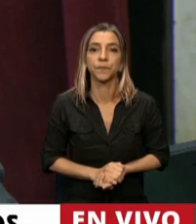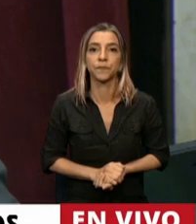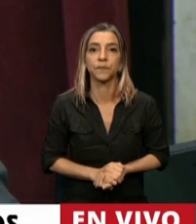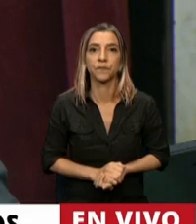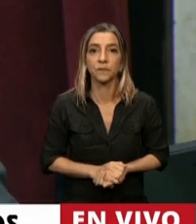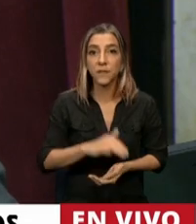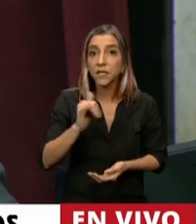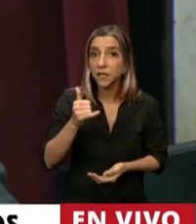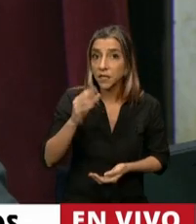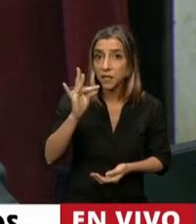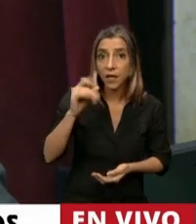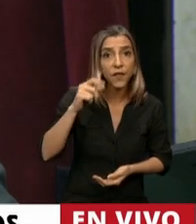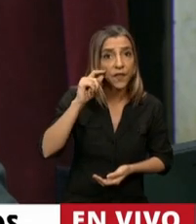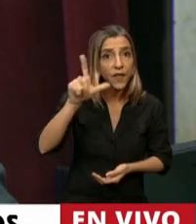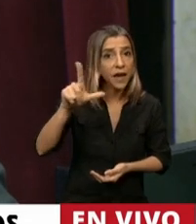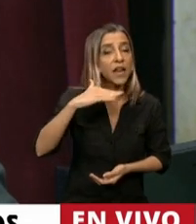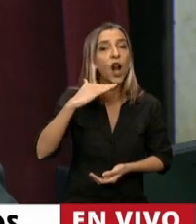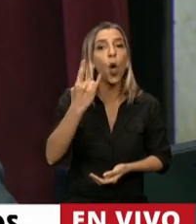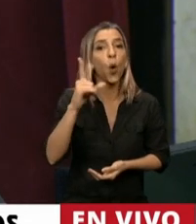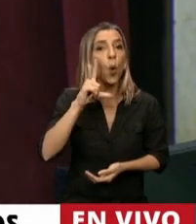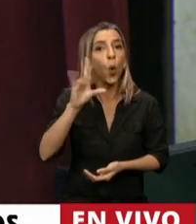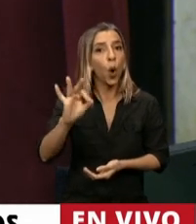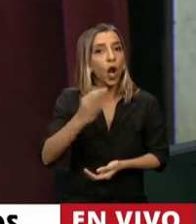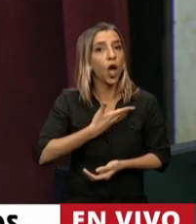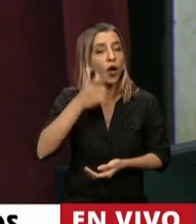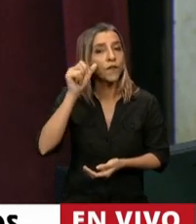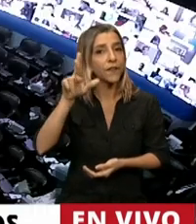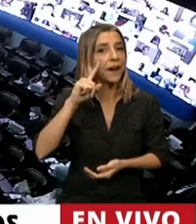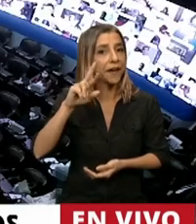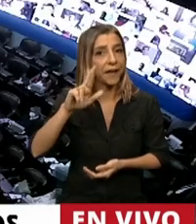Sí, Daniel Julio Ferreira es el nombre.